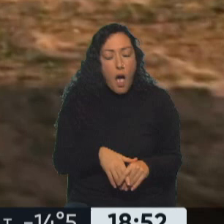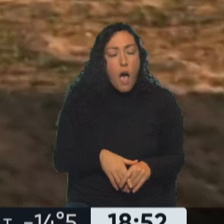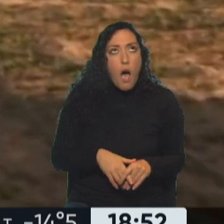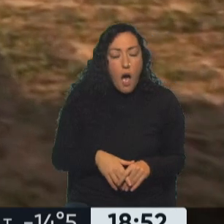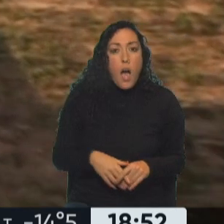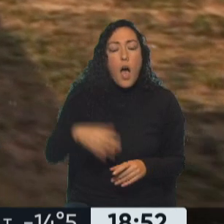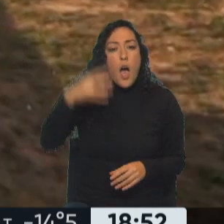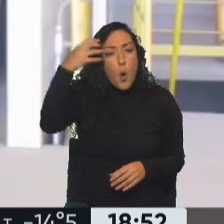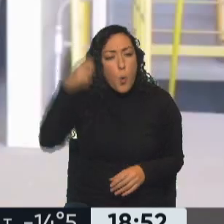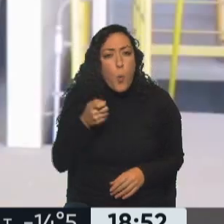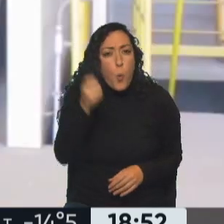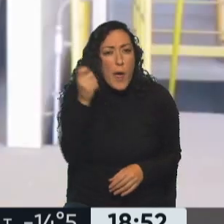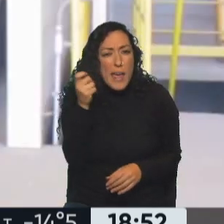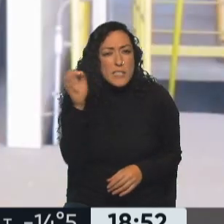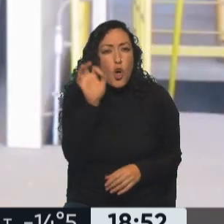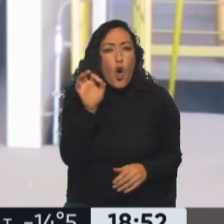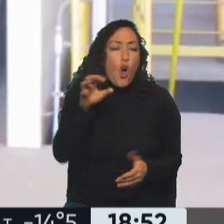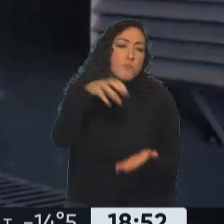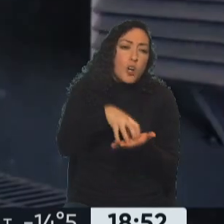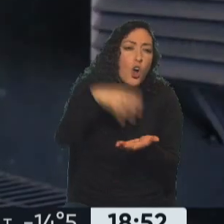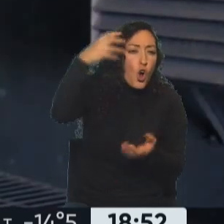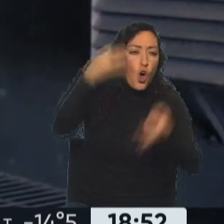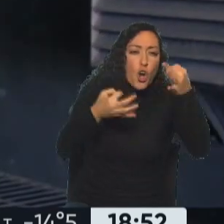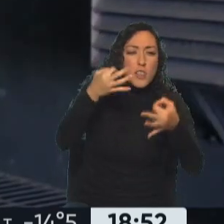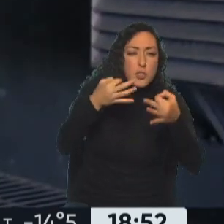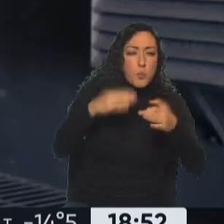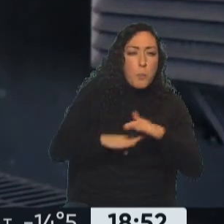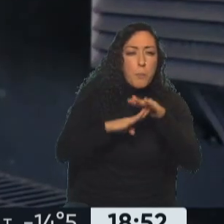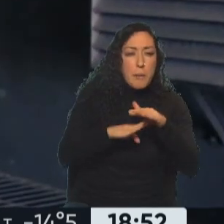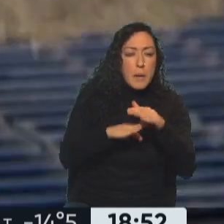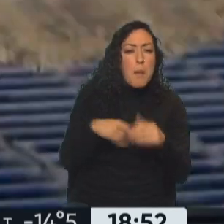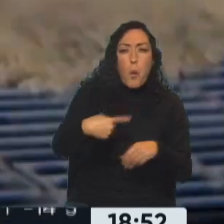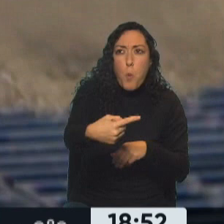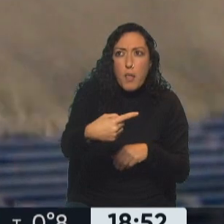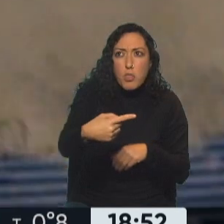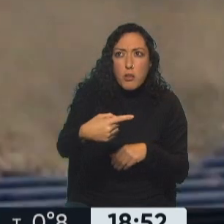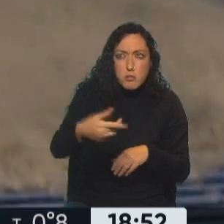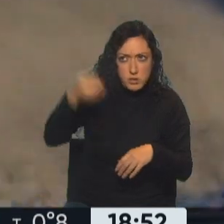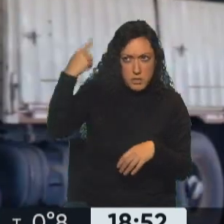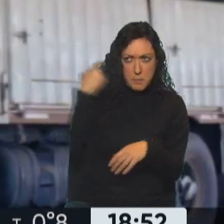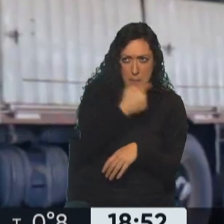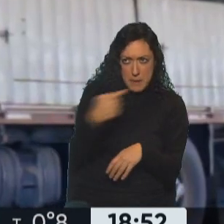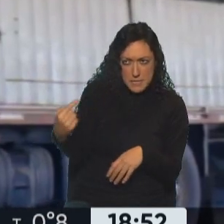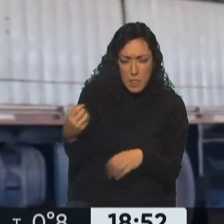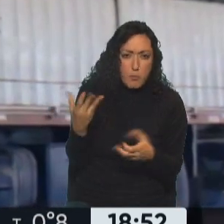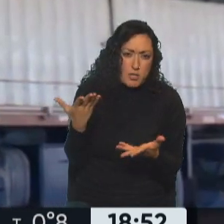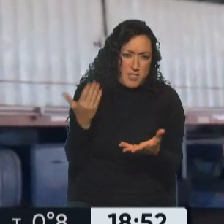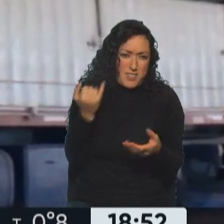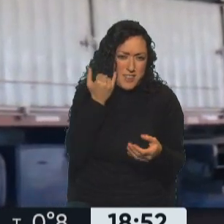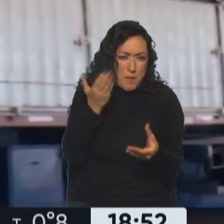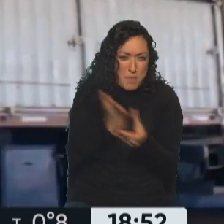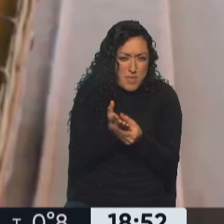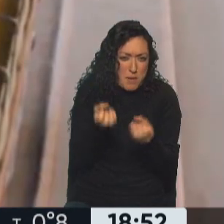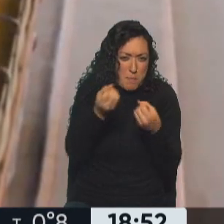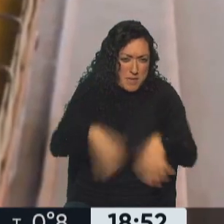del juez o esto que la Corte Suprema de la Justicia objeta hoy, ¿es desde cuándo? ¿Desde la semana pasada? Porque la causa ya tiene un buen tiempo. Claro,